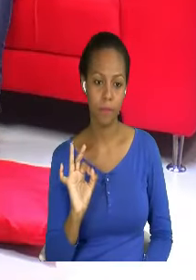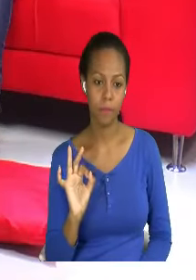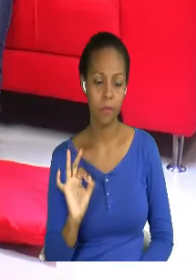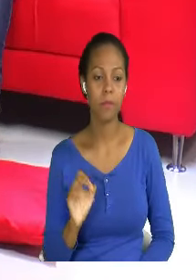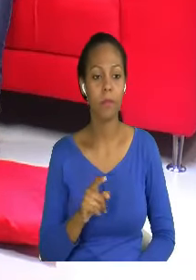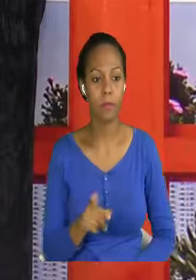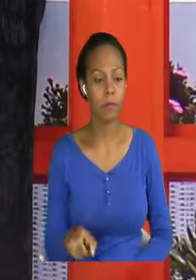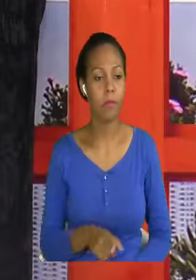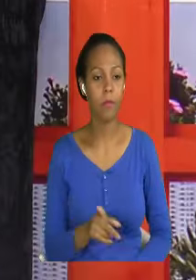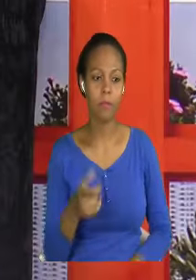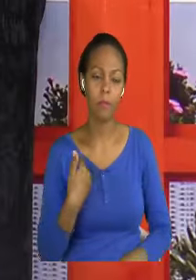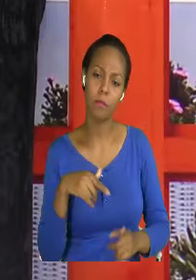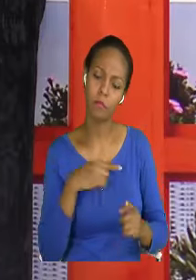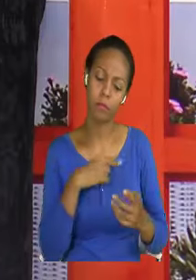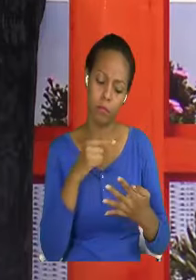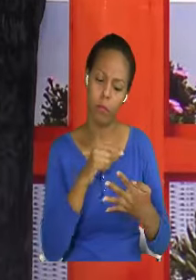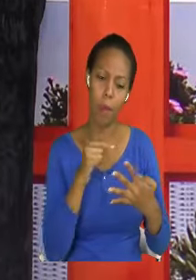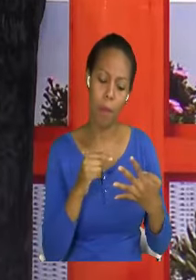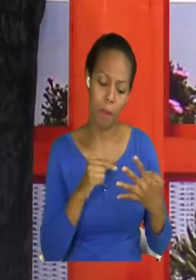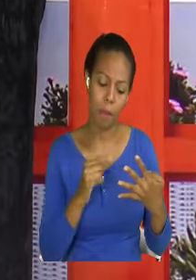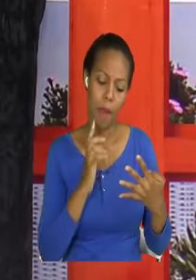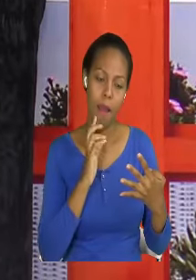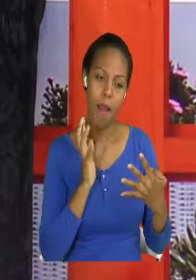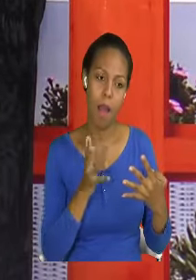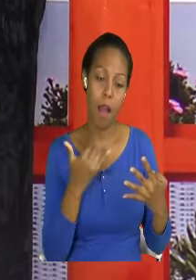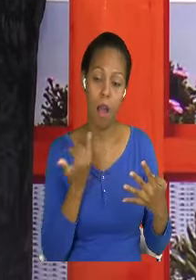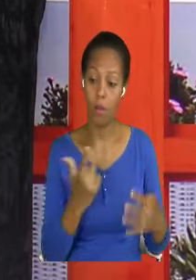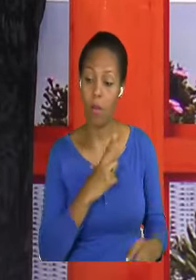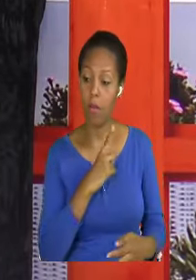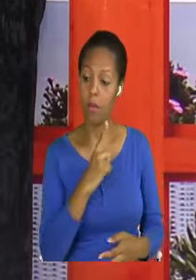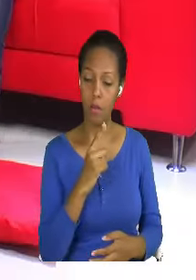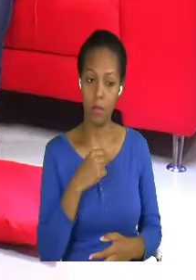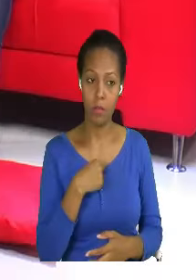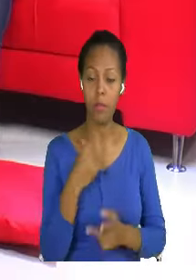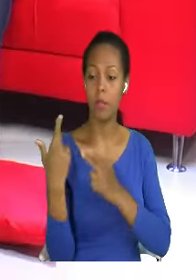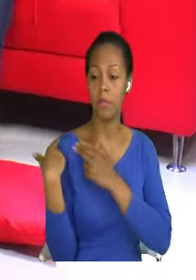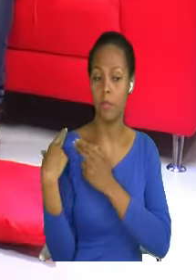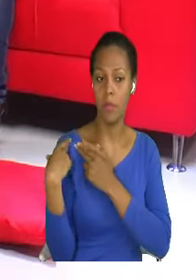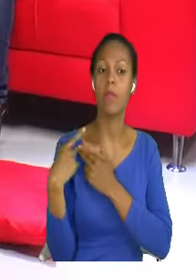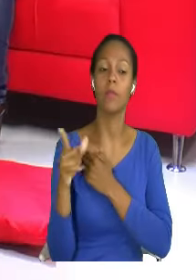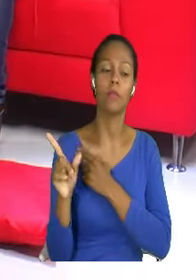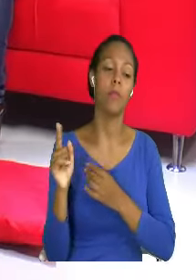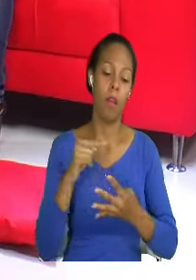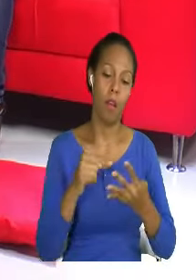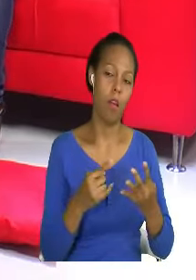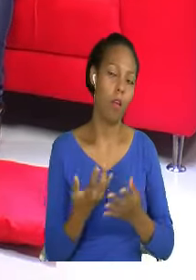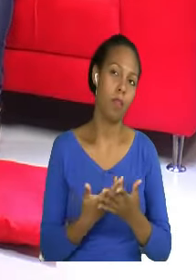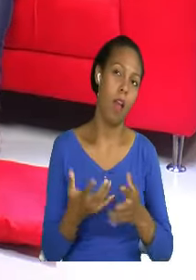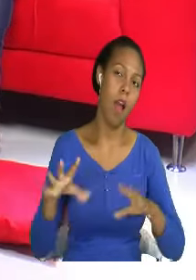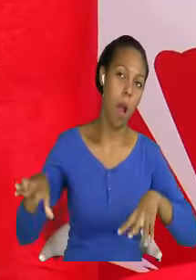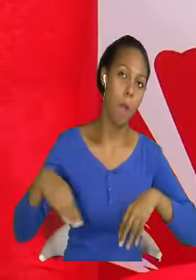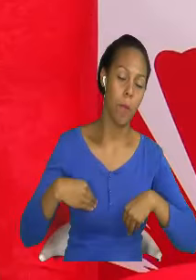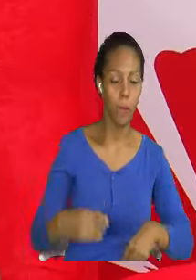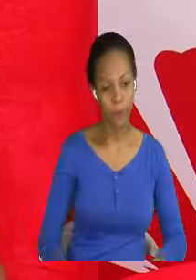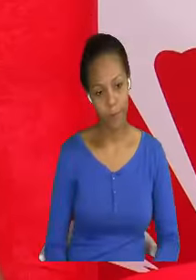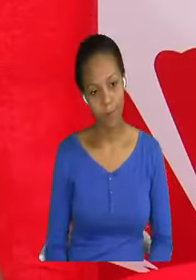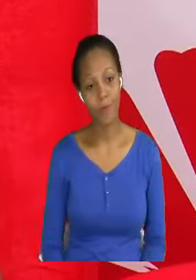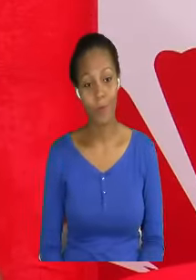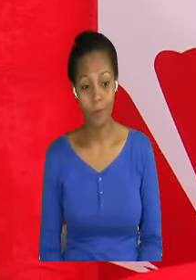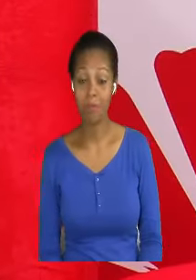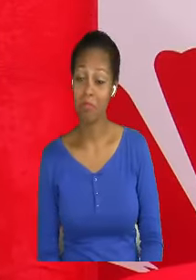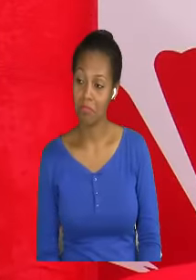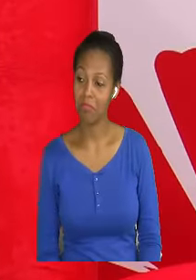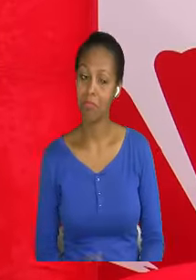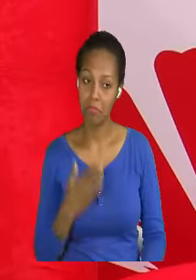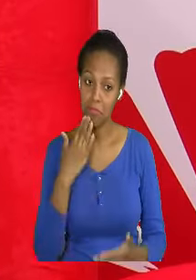tengamos en cuenta todo esto si en algún momento nos toca liderar o tener personas a cargo. Bueno, muchísimas gracias a nuestra doctora Paola por ese tema